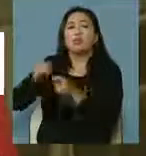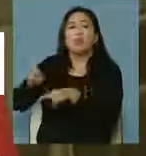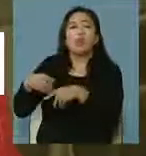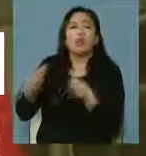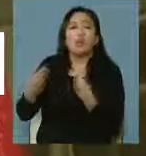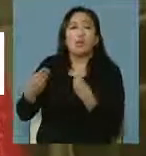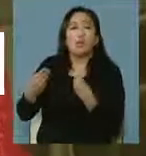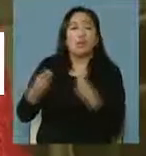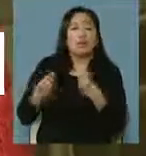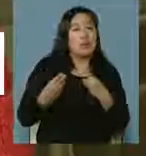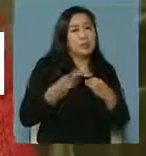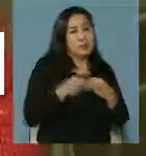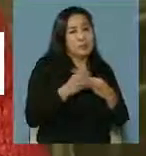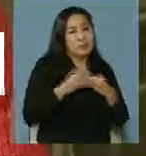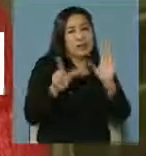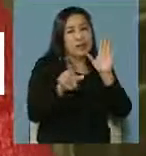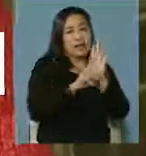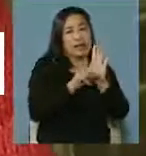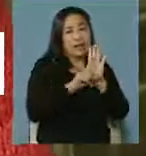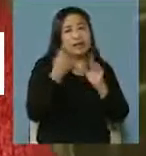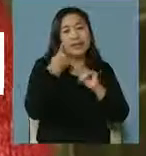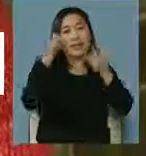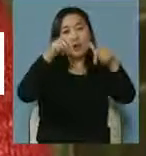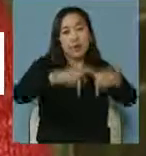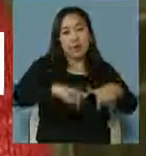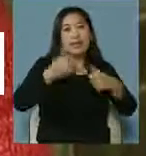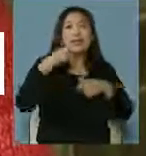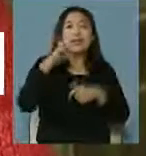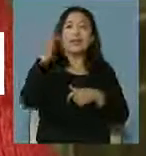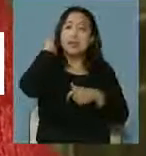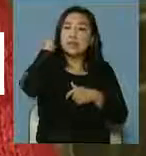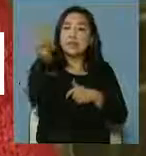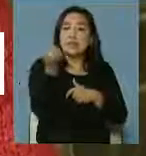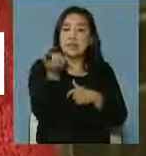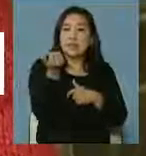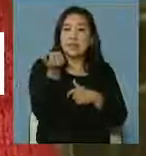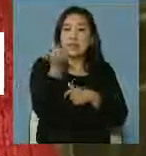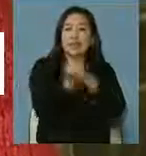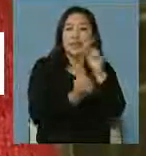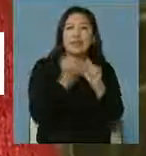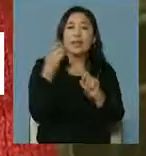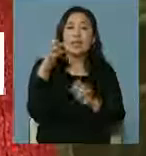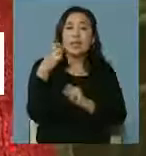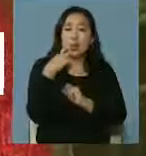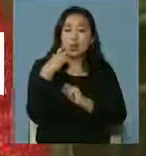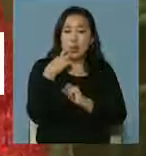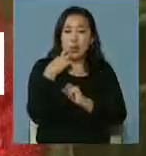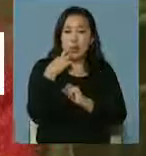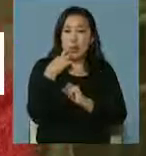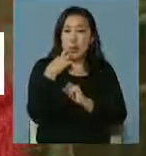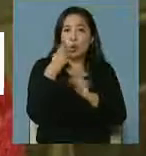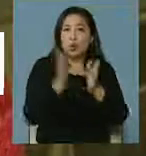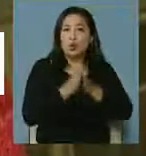estos exámenes? Bueno, la resolución prevé desde hoy, 16 al 19,